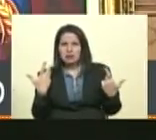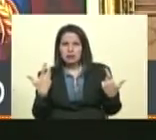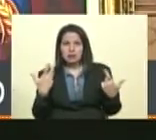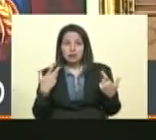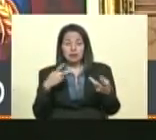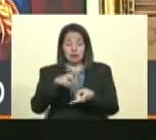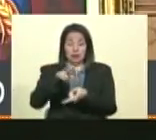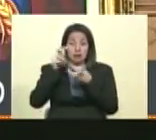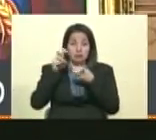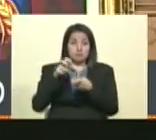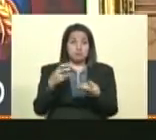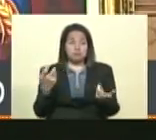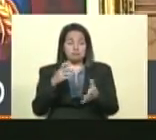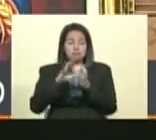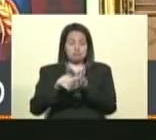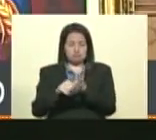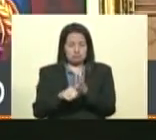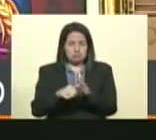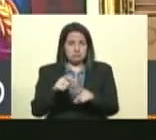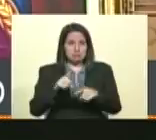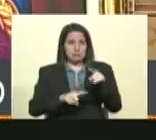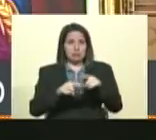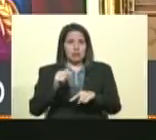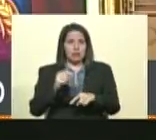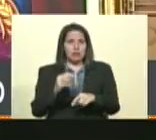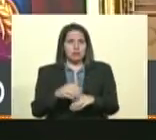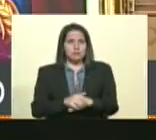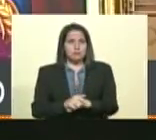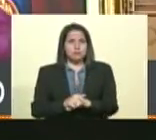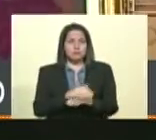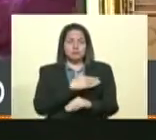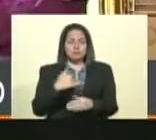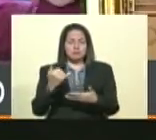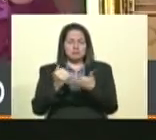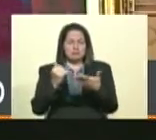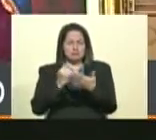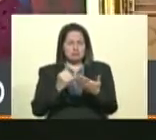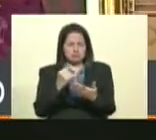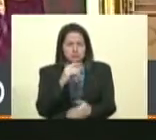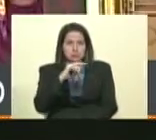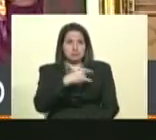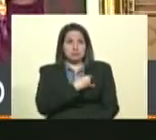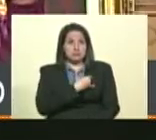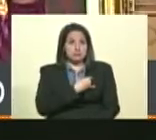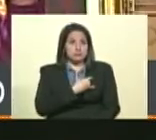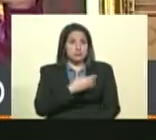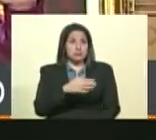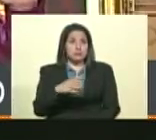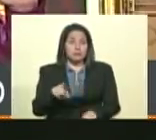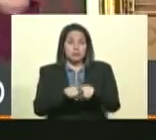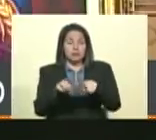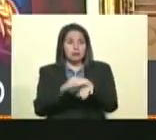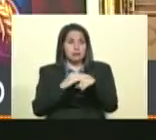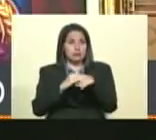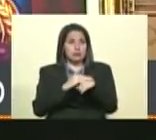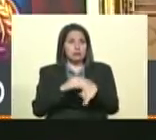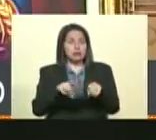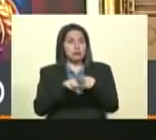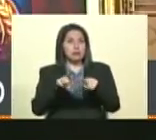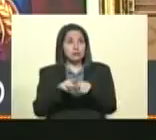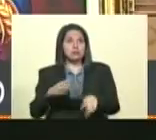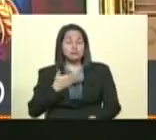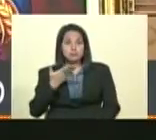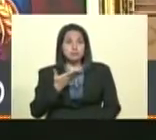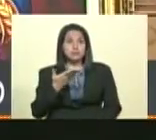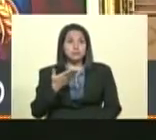cobren, que no los roben, como sucede. ¿Te quieres inscribir en una universidad privada? Inscríbete, está bien. El país puede